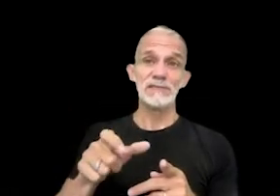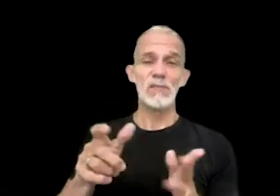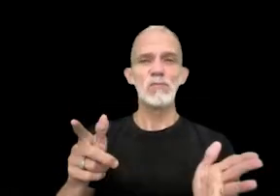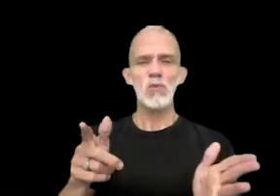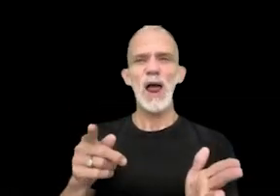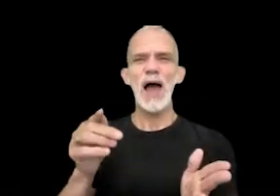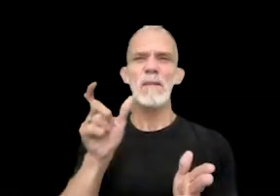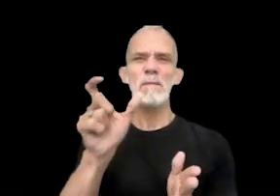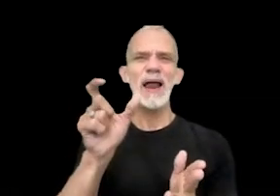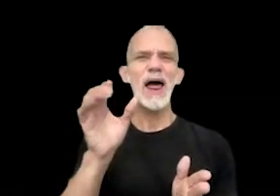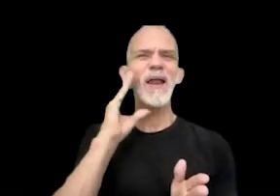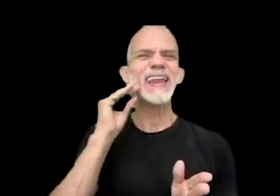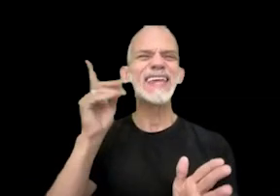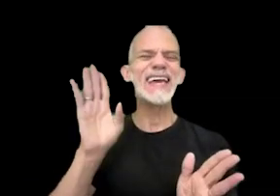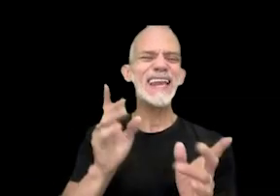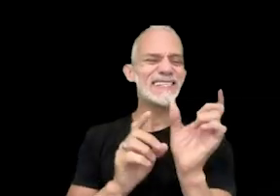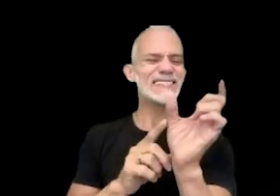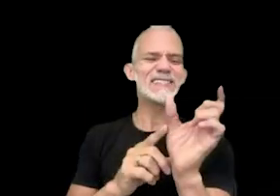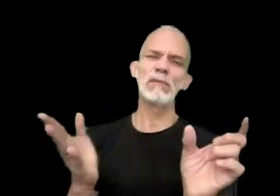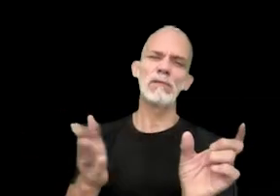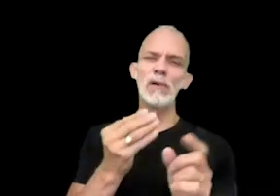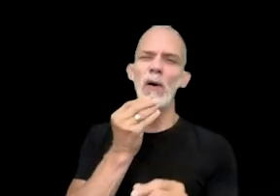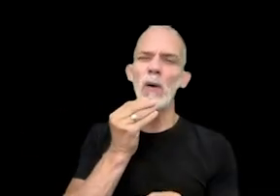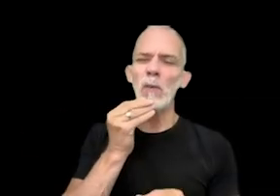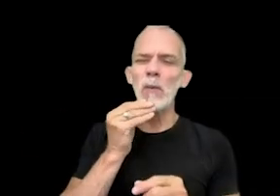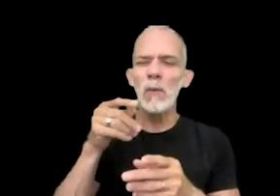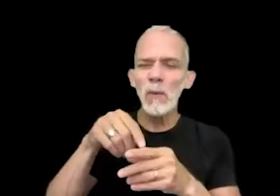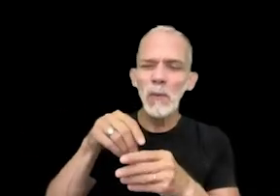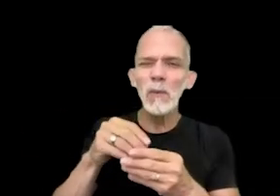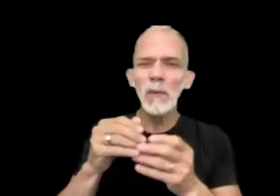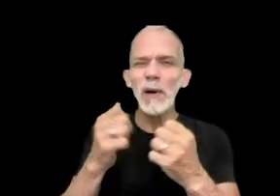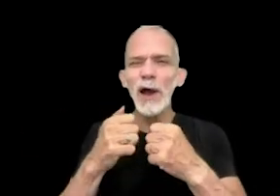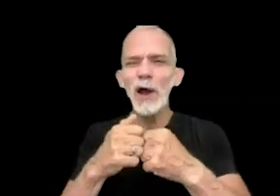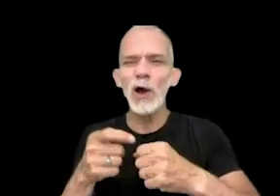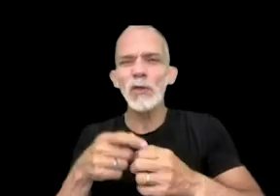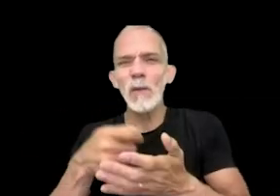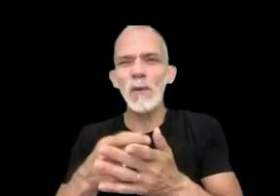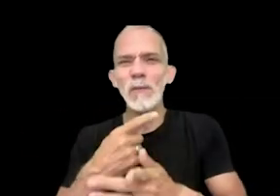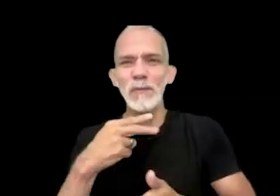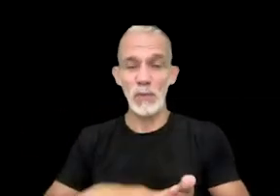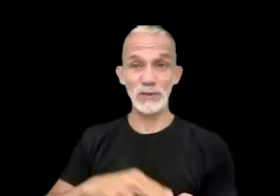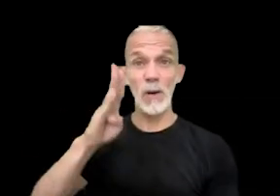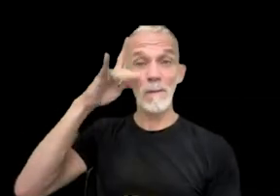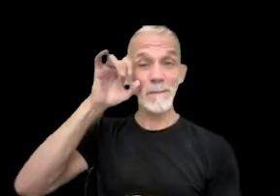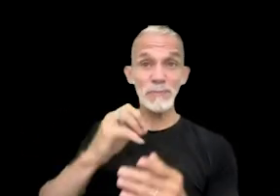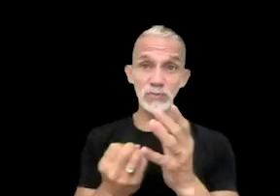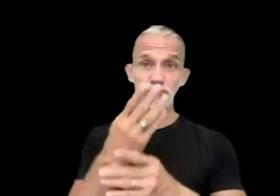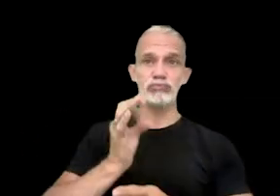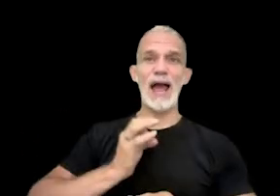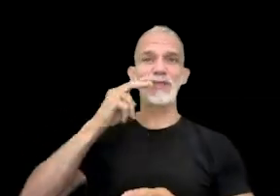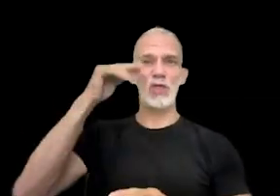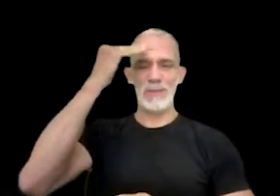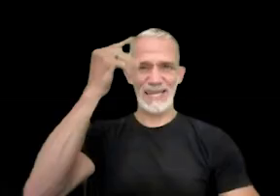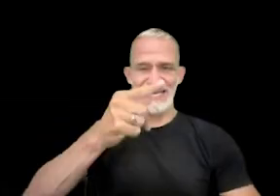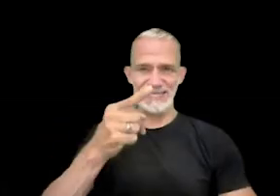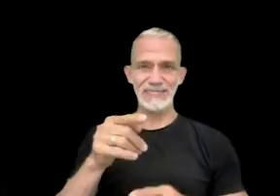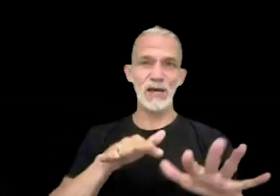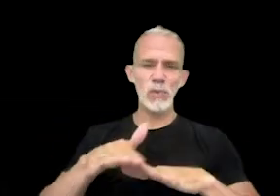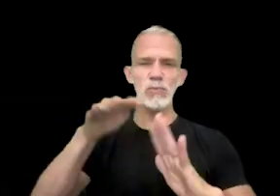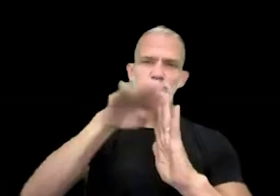decir que estás pisteando dentro de la norma. Bueno, BEPS sale en el año 2015 con diferentes